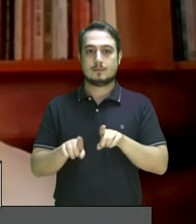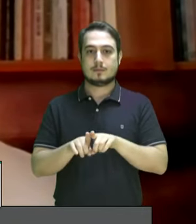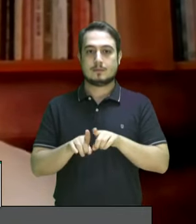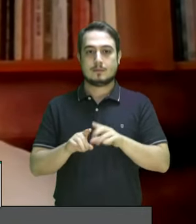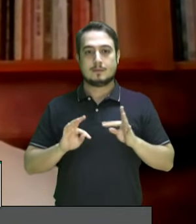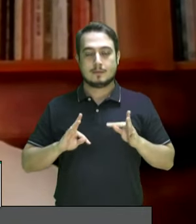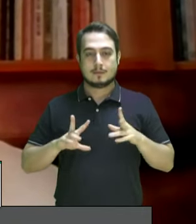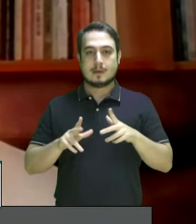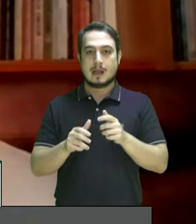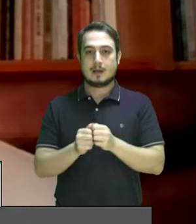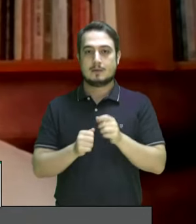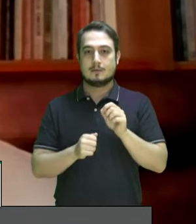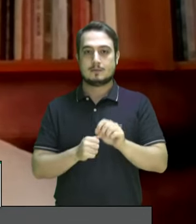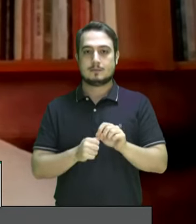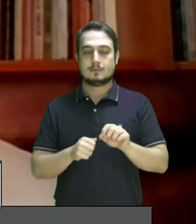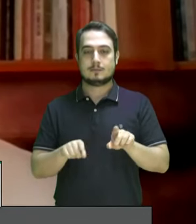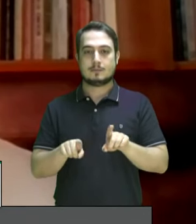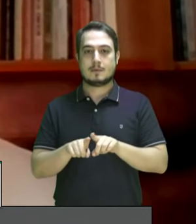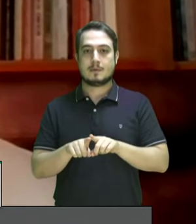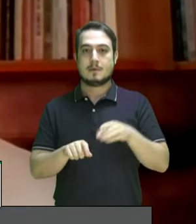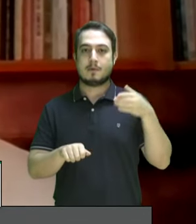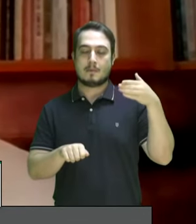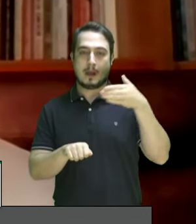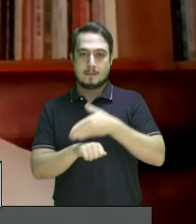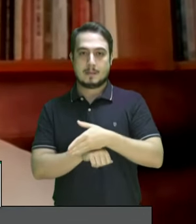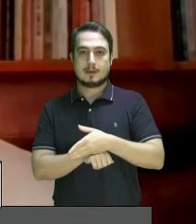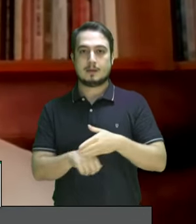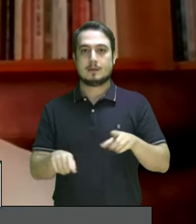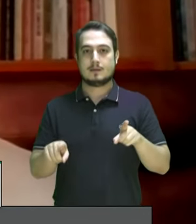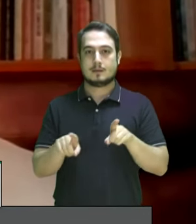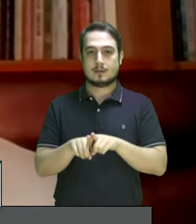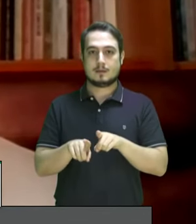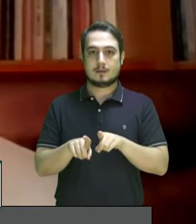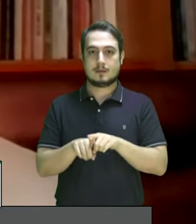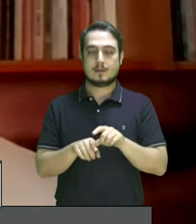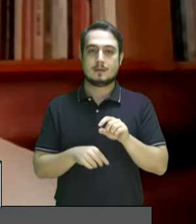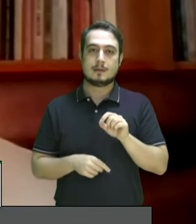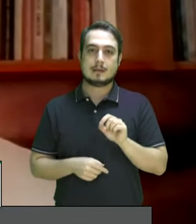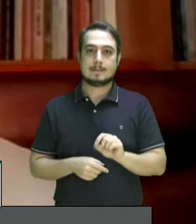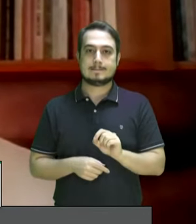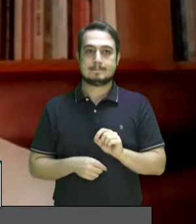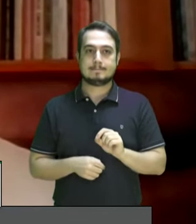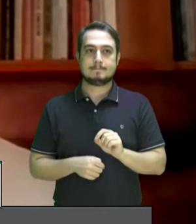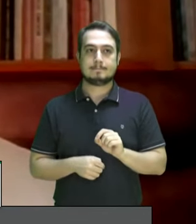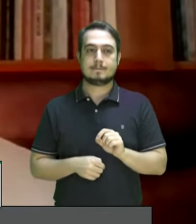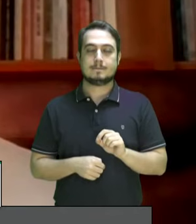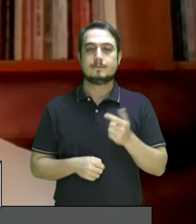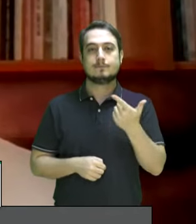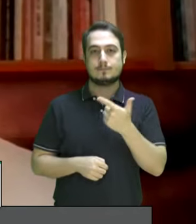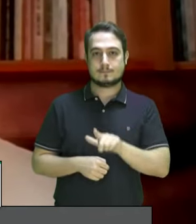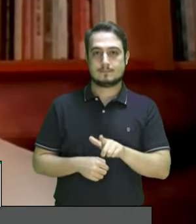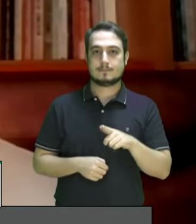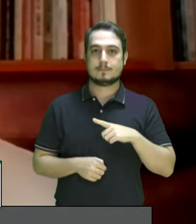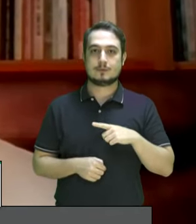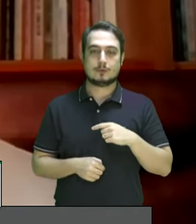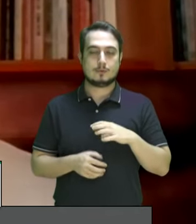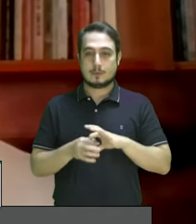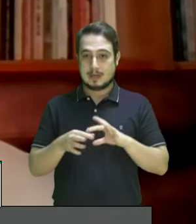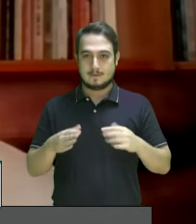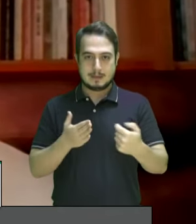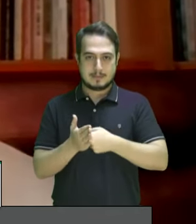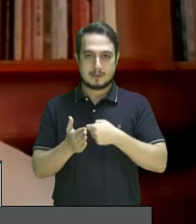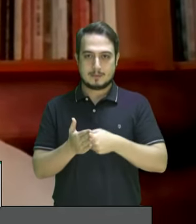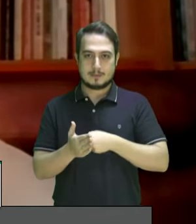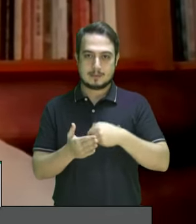esta participación y de nuevo aquí a sus órdenes muchas gracias